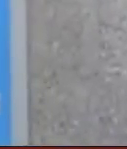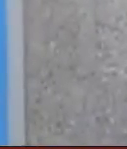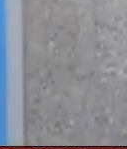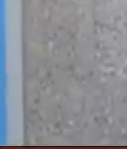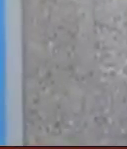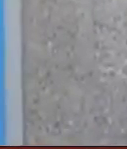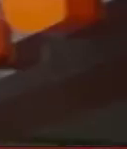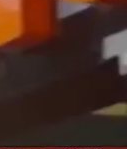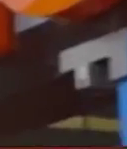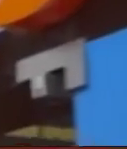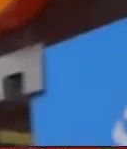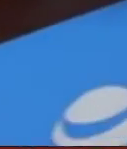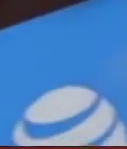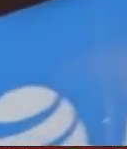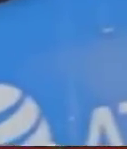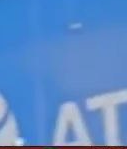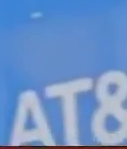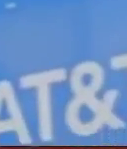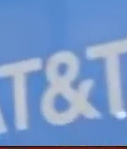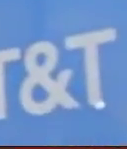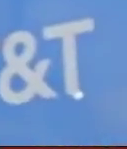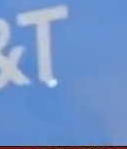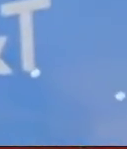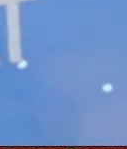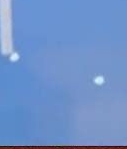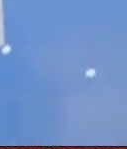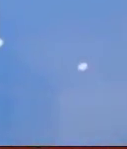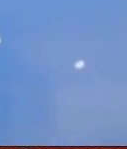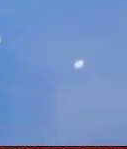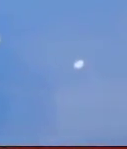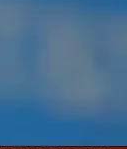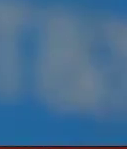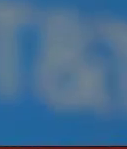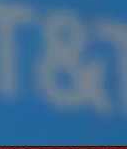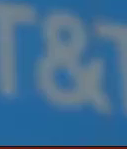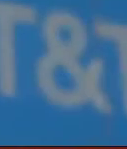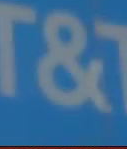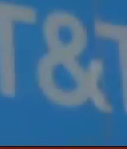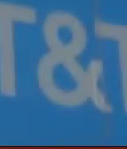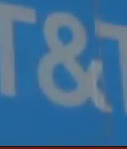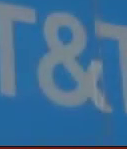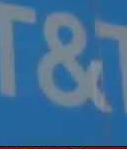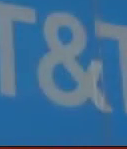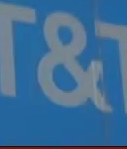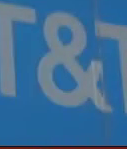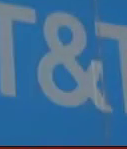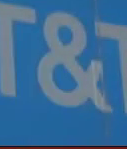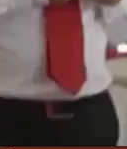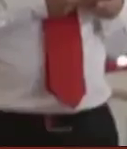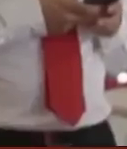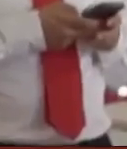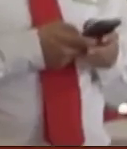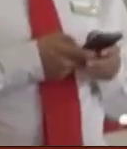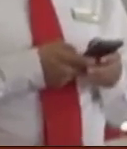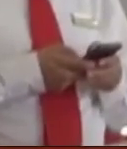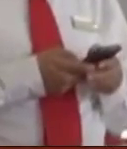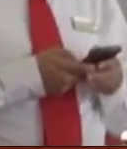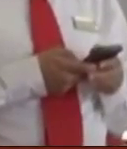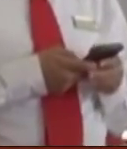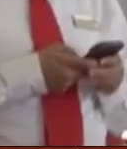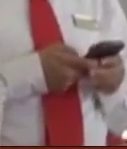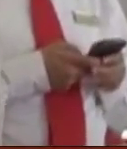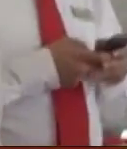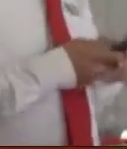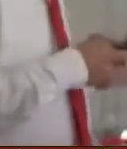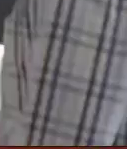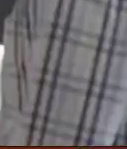horario de los equipos. El problema lo restauró la empresa alrededor de las 8:05 de la mañana, sin embargo, ya era demasiado tarde para algunos clientes